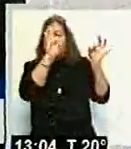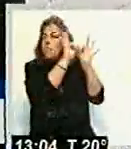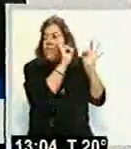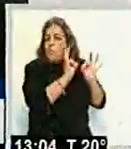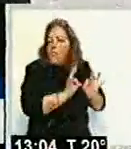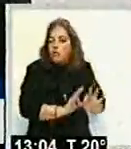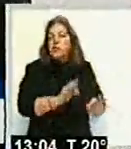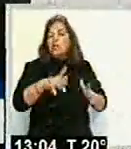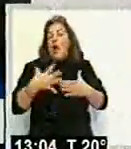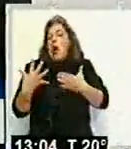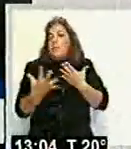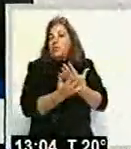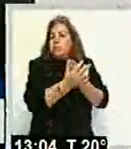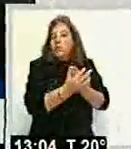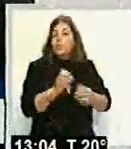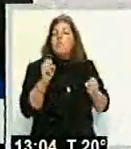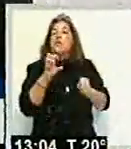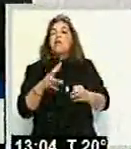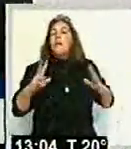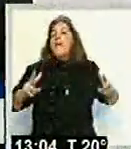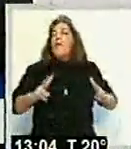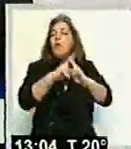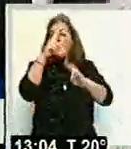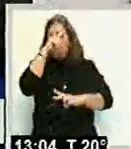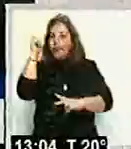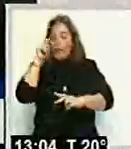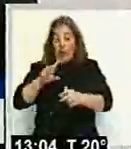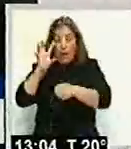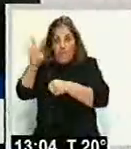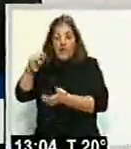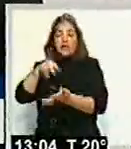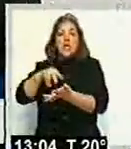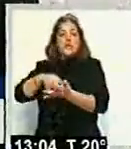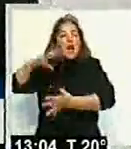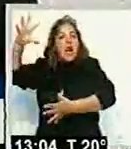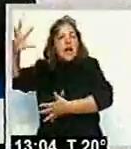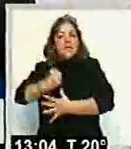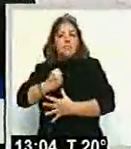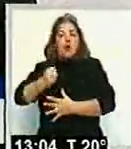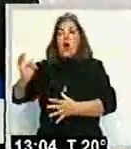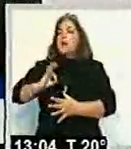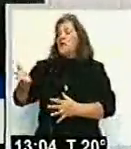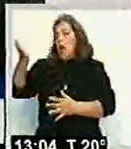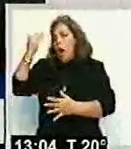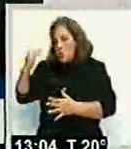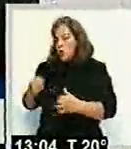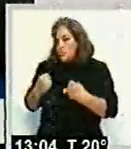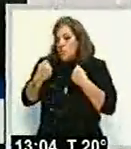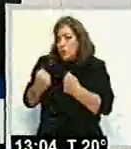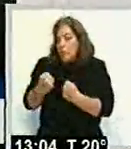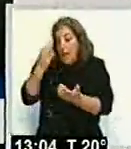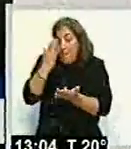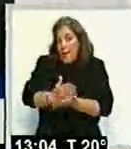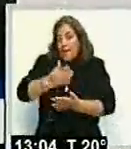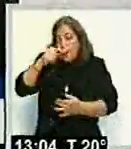viene apoyado por el programa Encuentro de Nación y donde la provincia de Salta lo ha tomado hace varios años con mucha potencia y a partir de